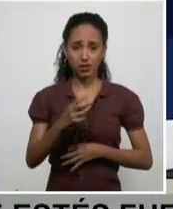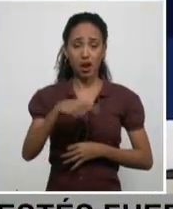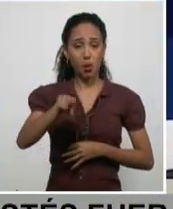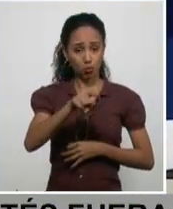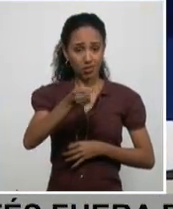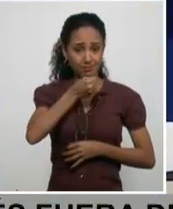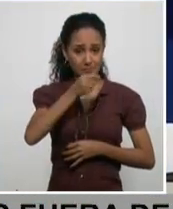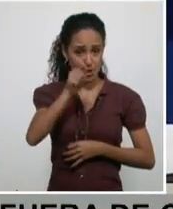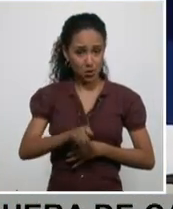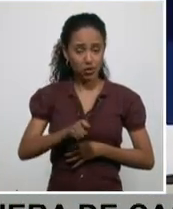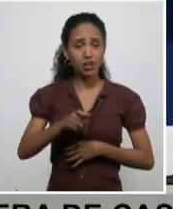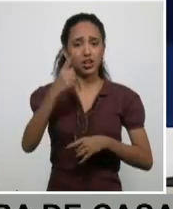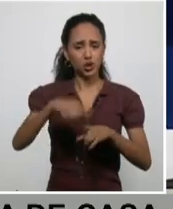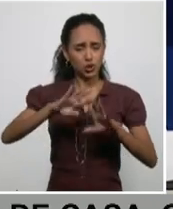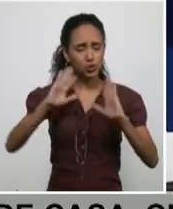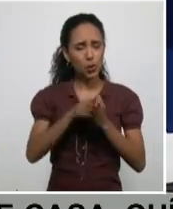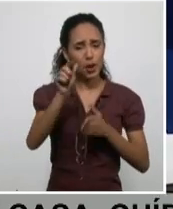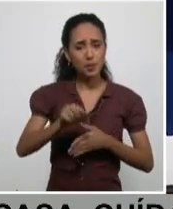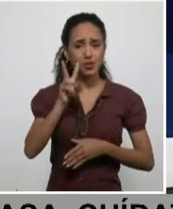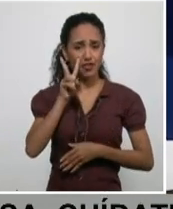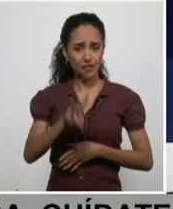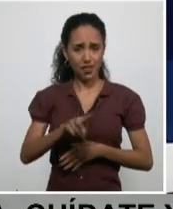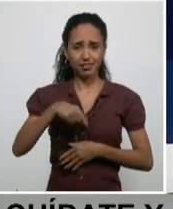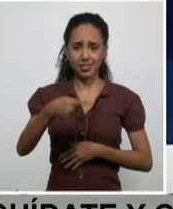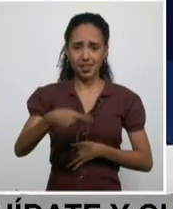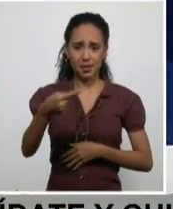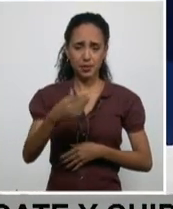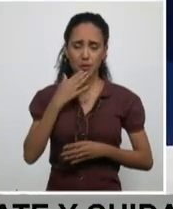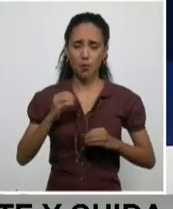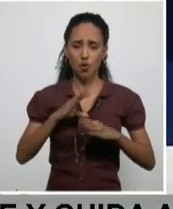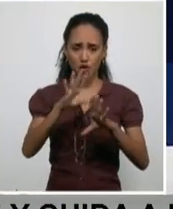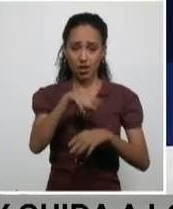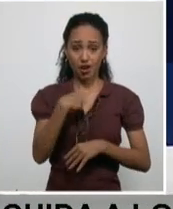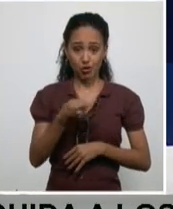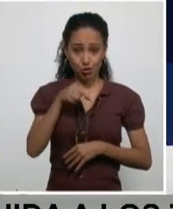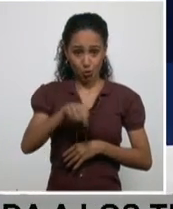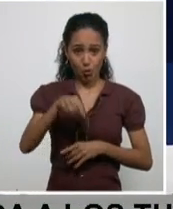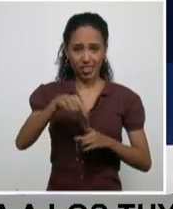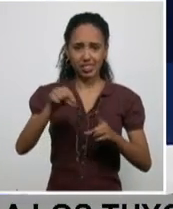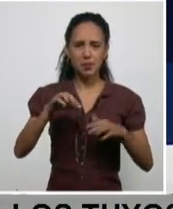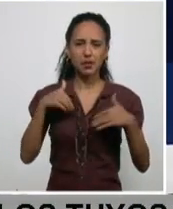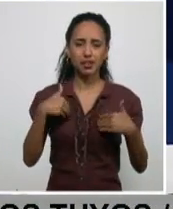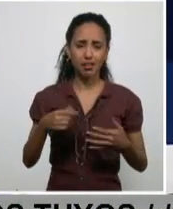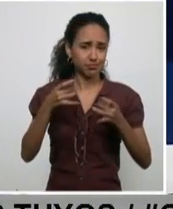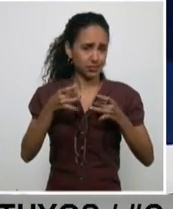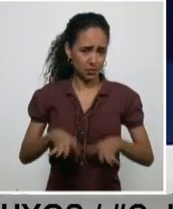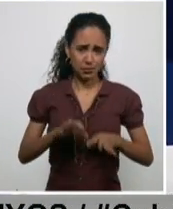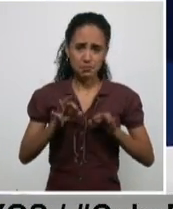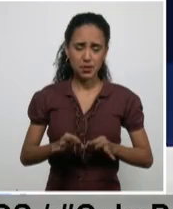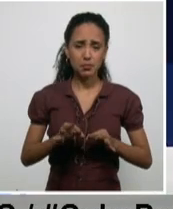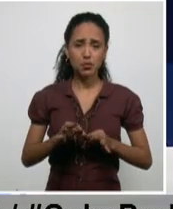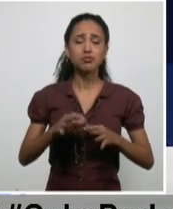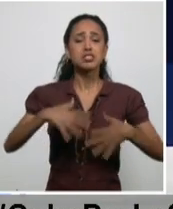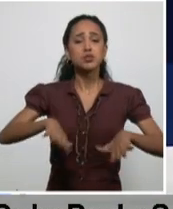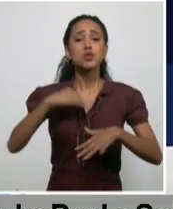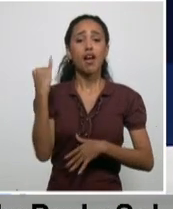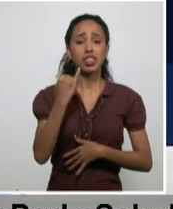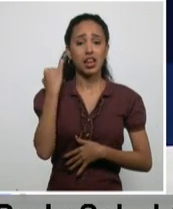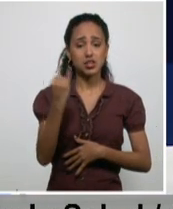siguen diariamente ahí. Bueno, nosotros hoy vamos a abordar, como es natural, la situación internacional, la